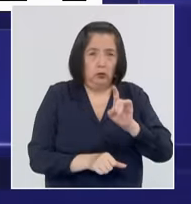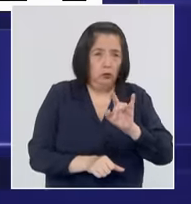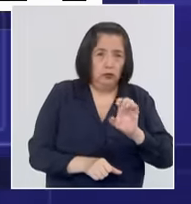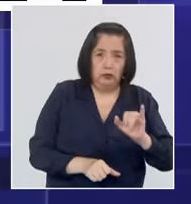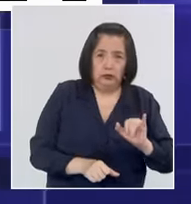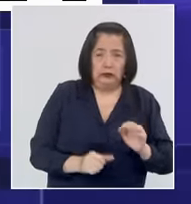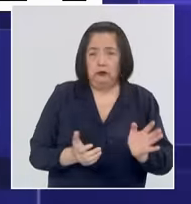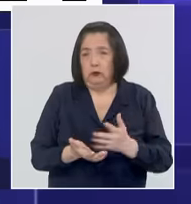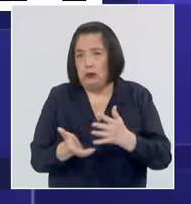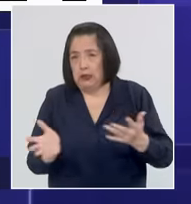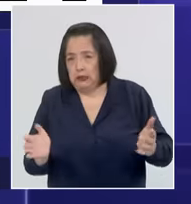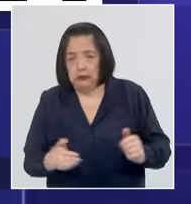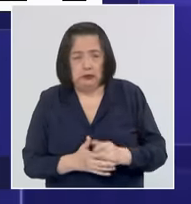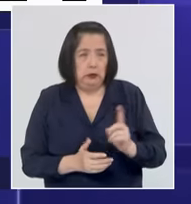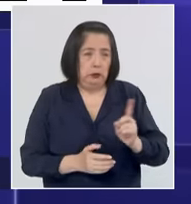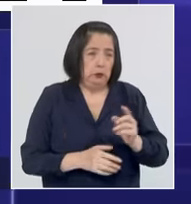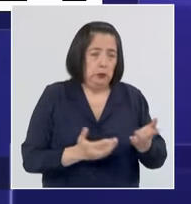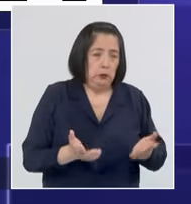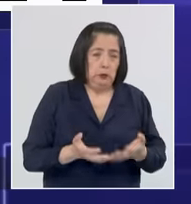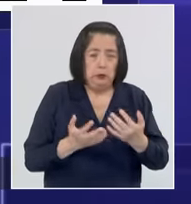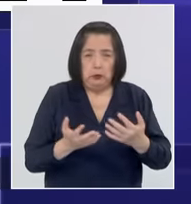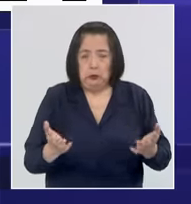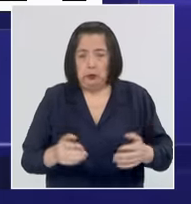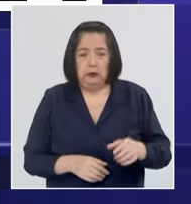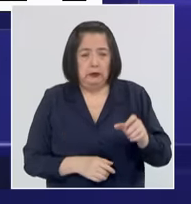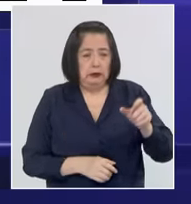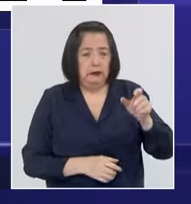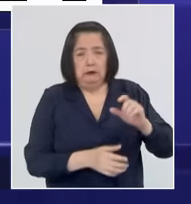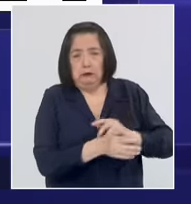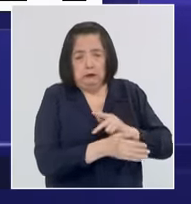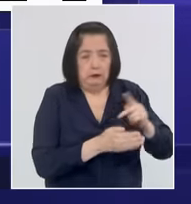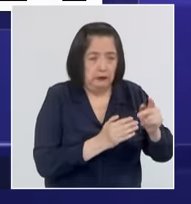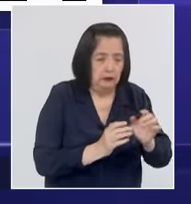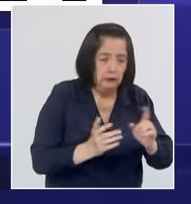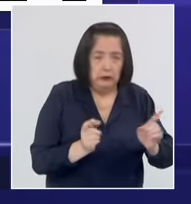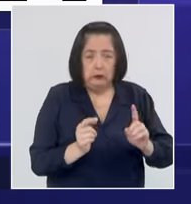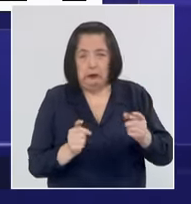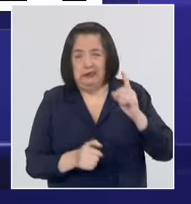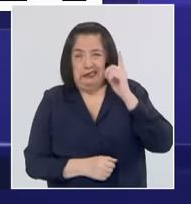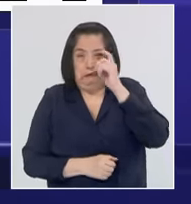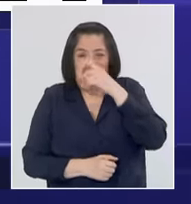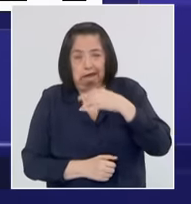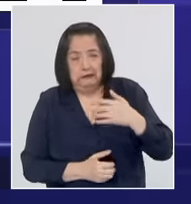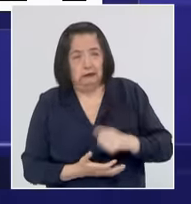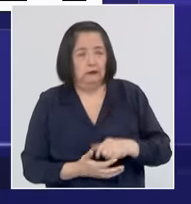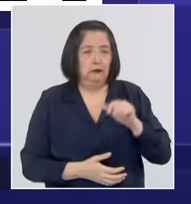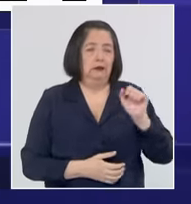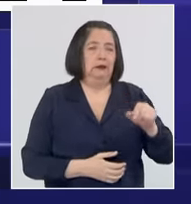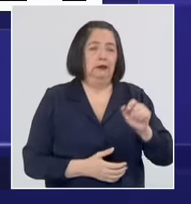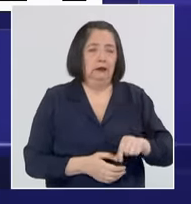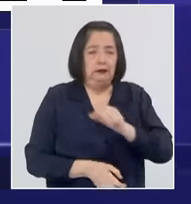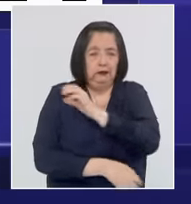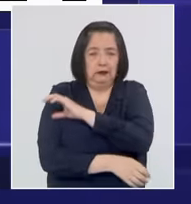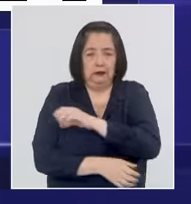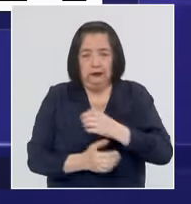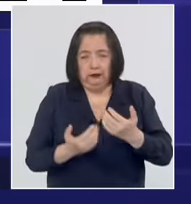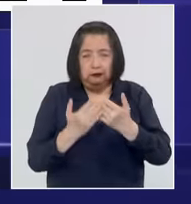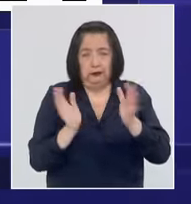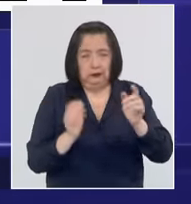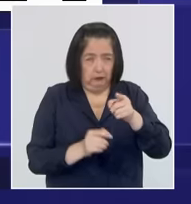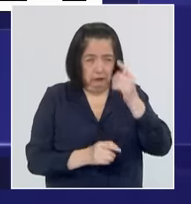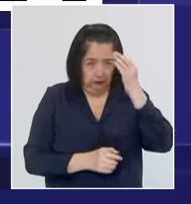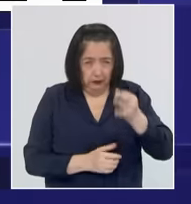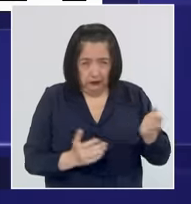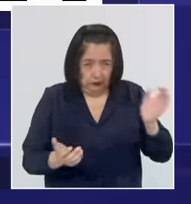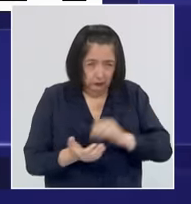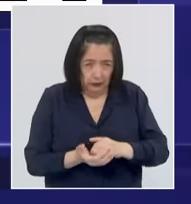no tienen adecuada preparación sus anestesiólogos. Hay toda una complicación vinculada a estas clínicas abiertas. ¿Cree que falta